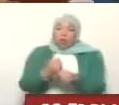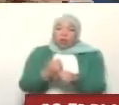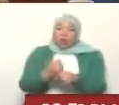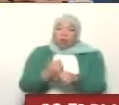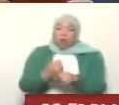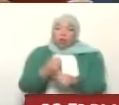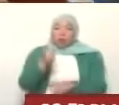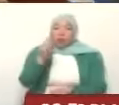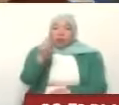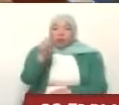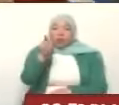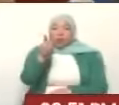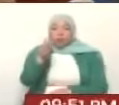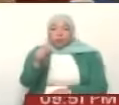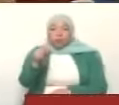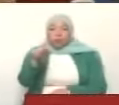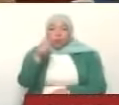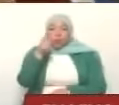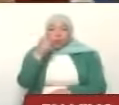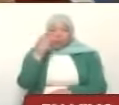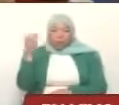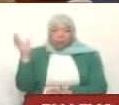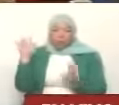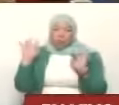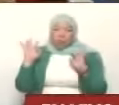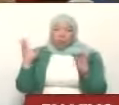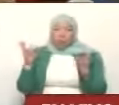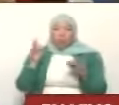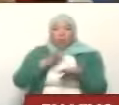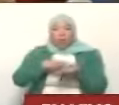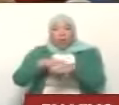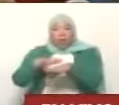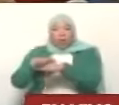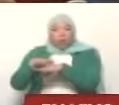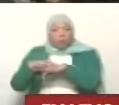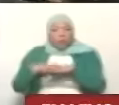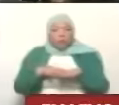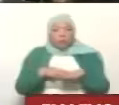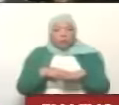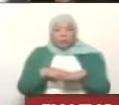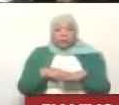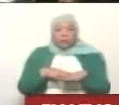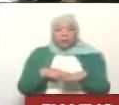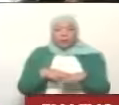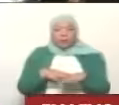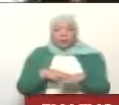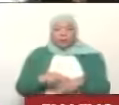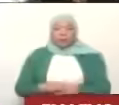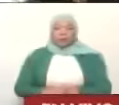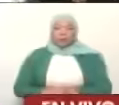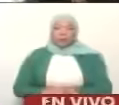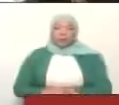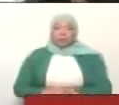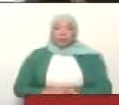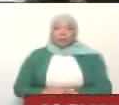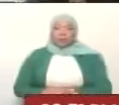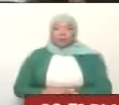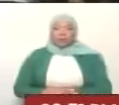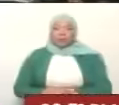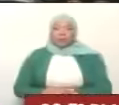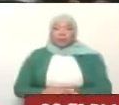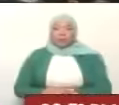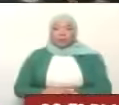Suso, El Potro, Omar Enrique, Marlinda y estas